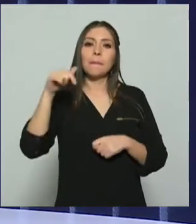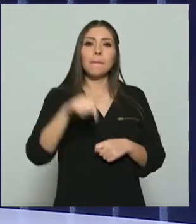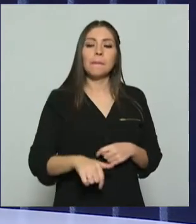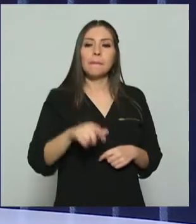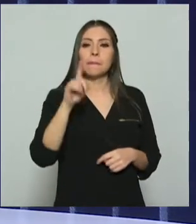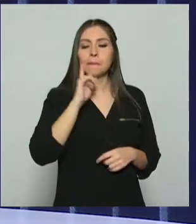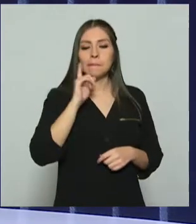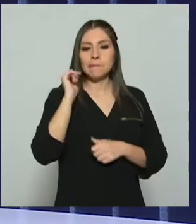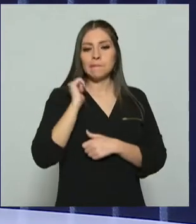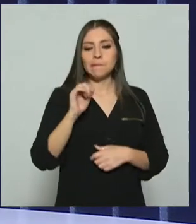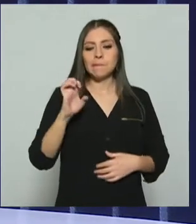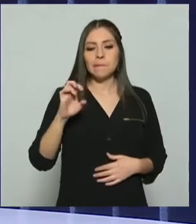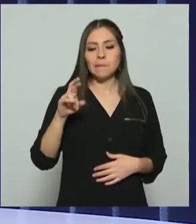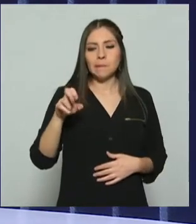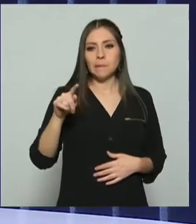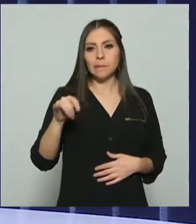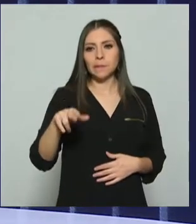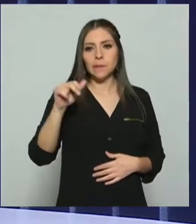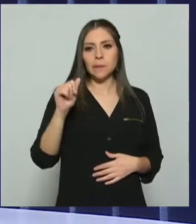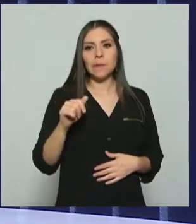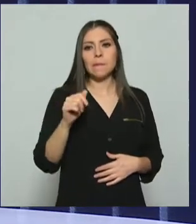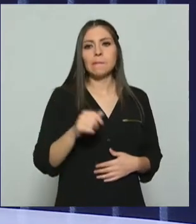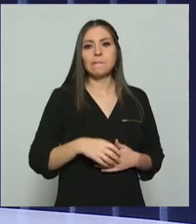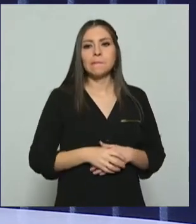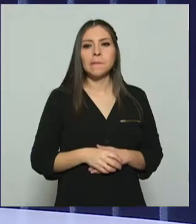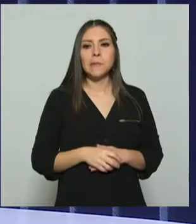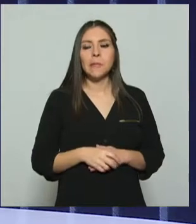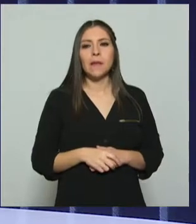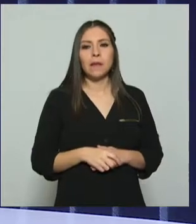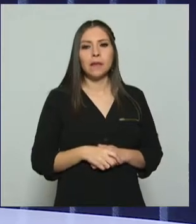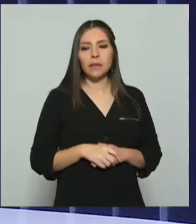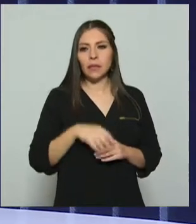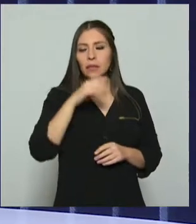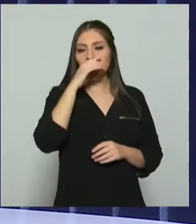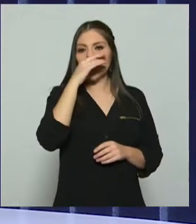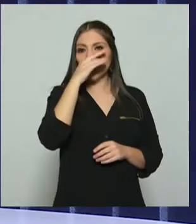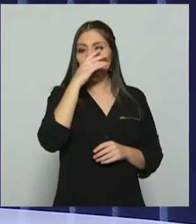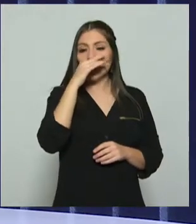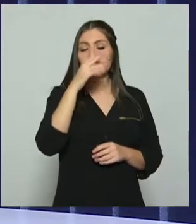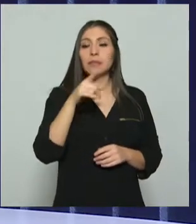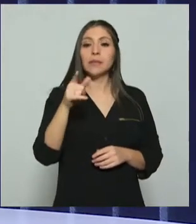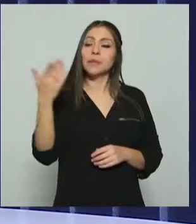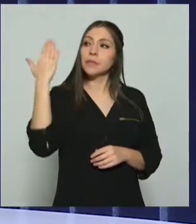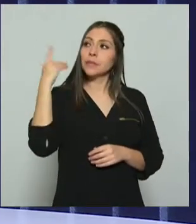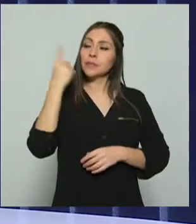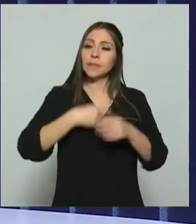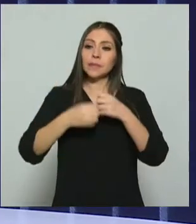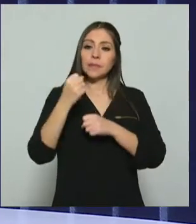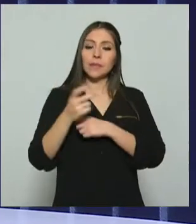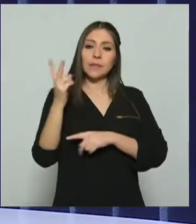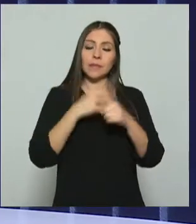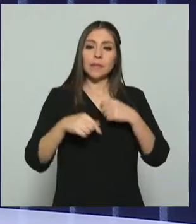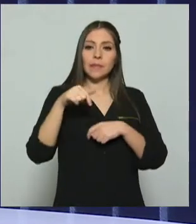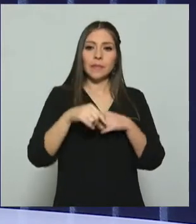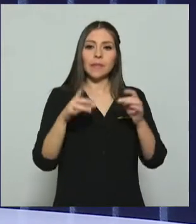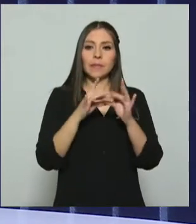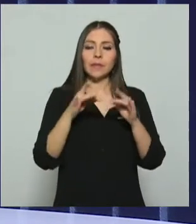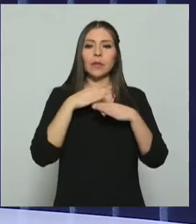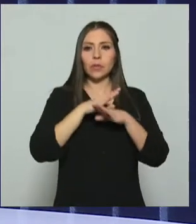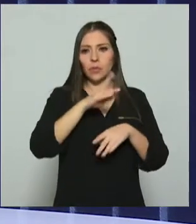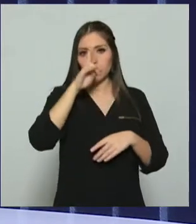la fiscal Ernestina Godoy. La procuradora en ese entonces ya estuvo con nosotros el año pasado aquí en este programa, en donde hablamos también